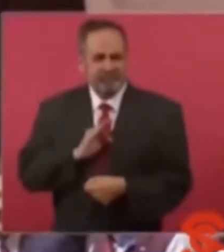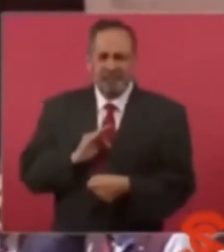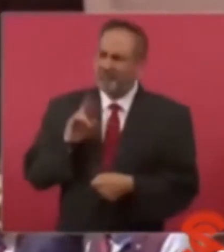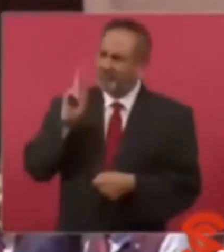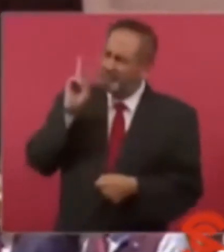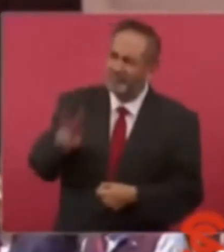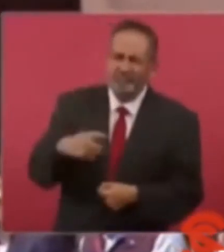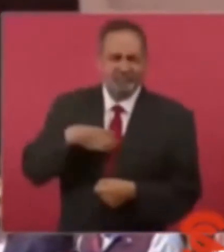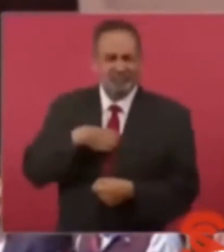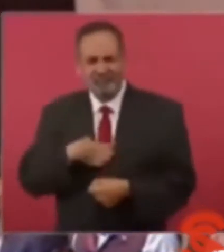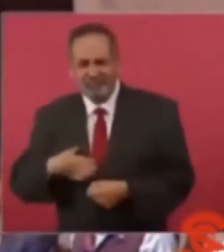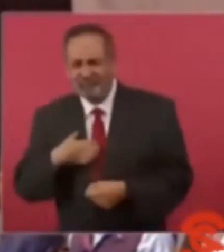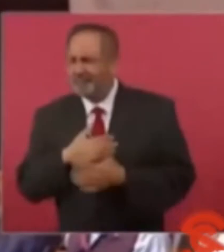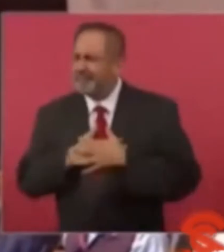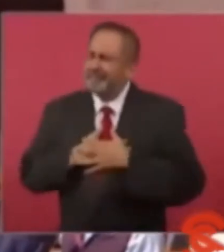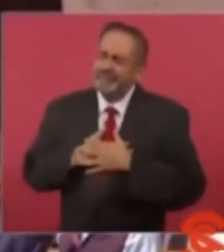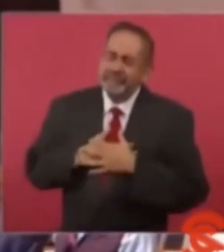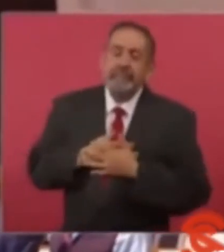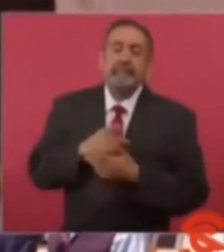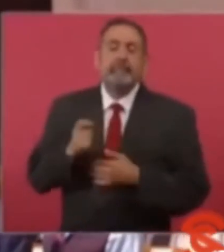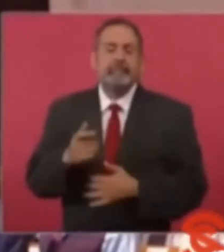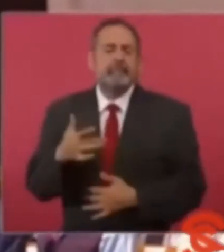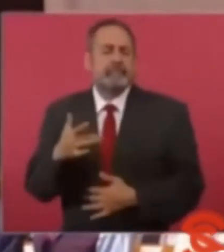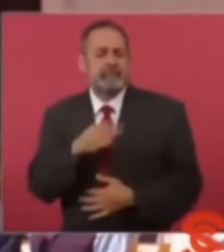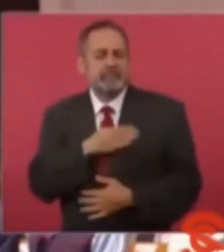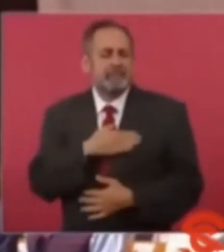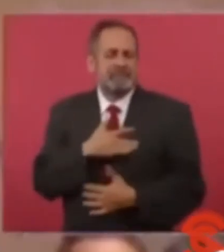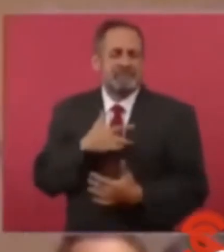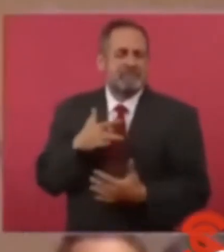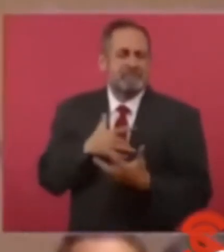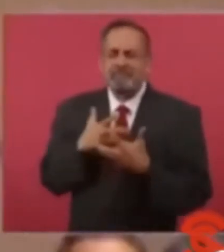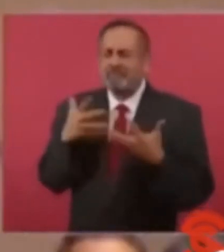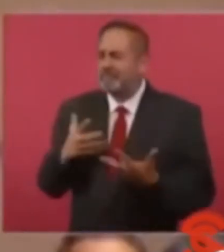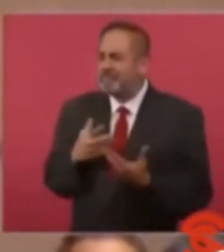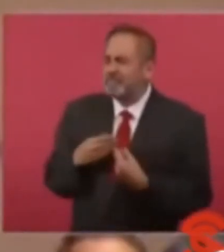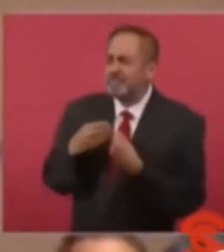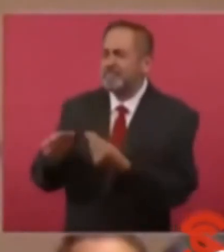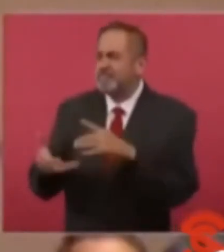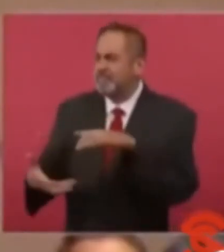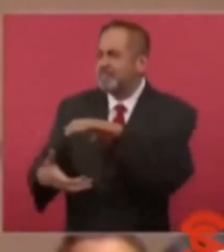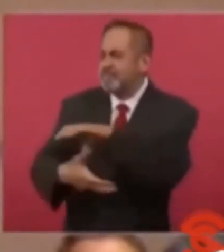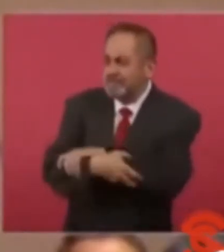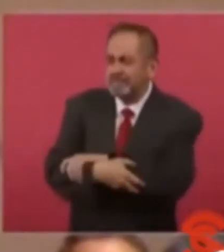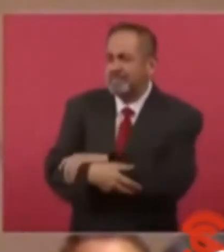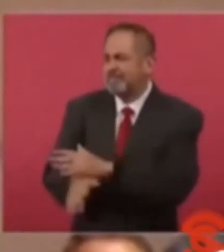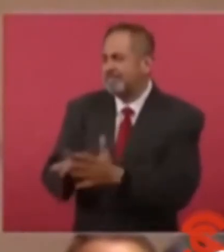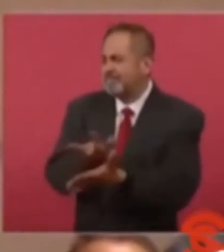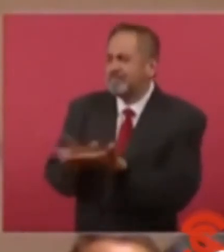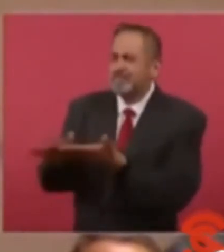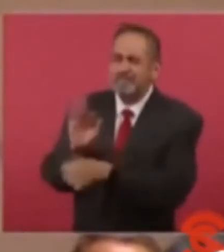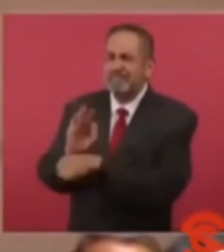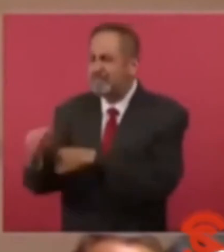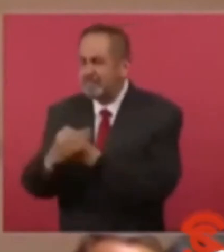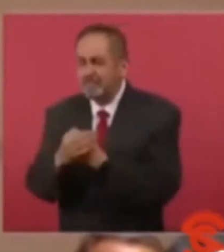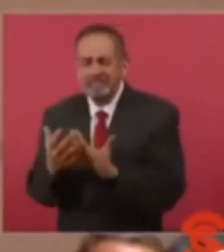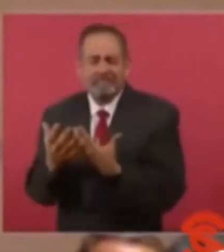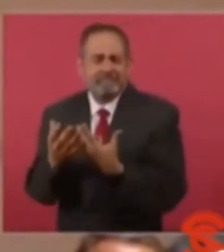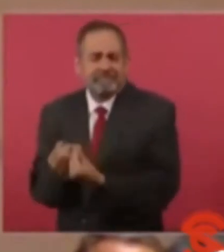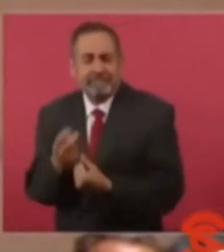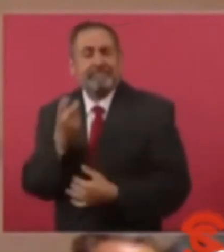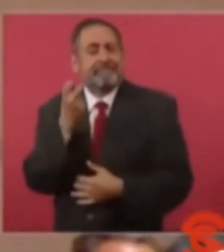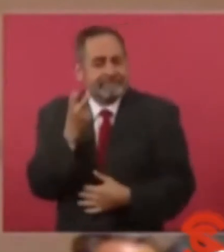verdadera está asociada a la bondad y a la fraternidad. Mientras